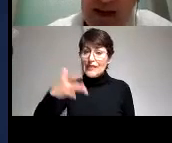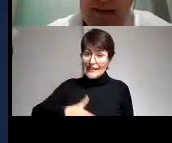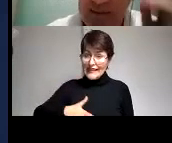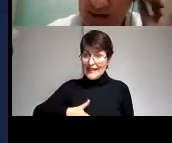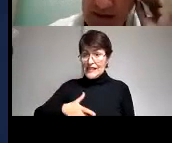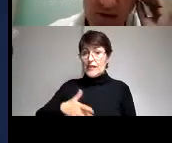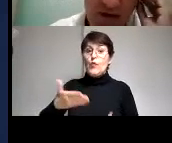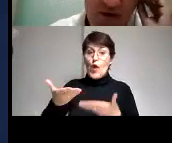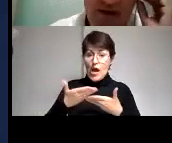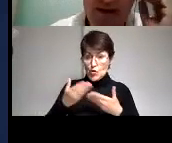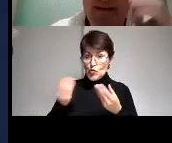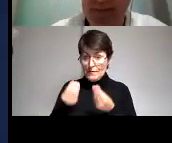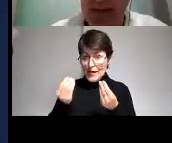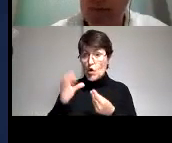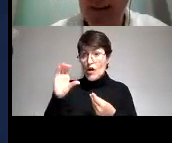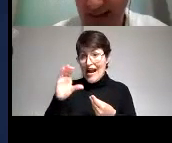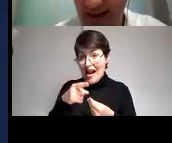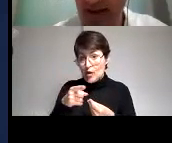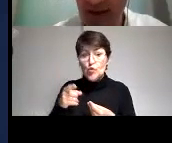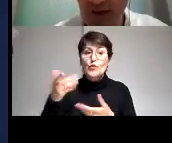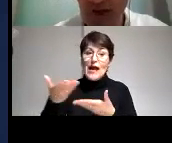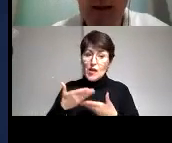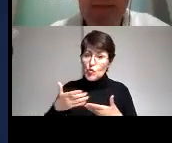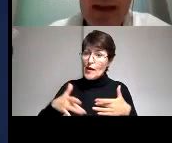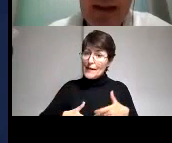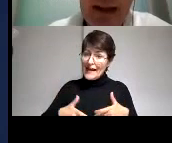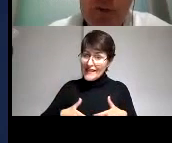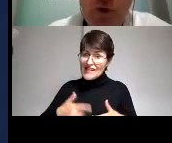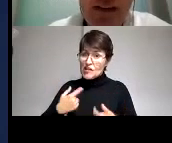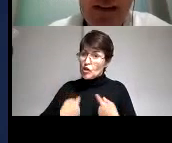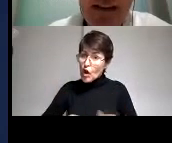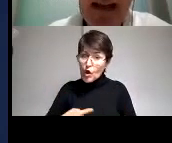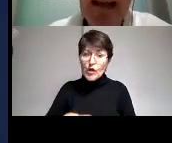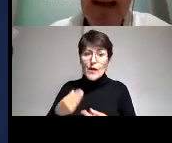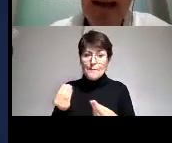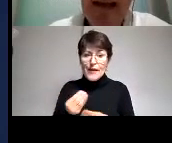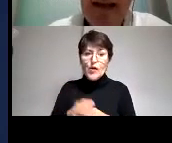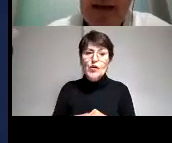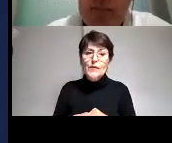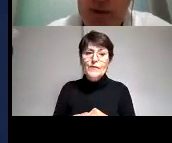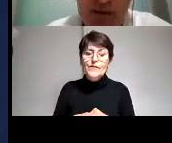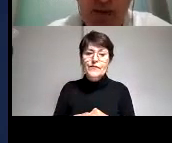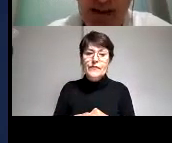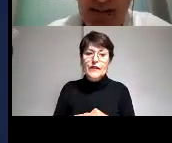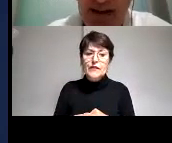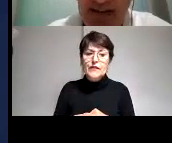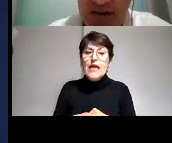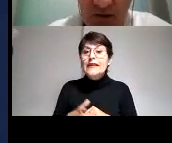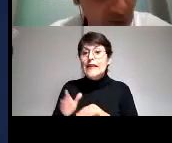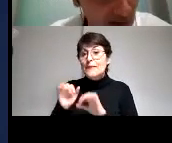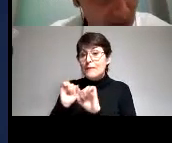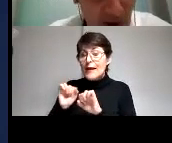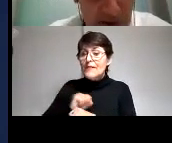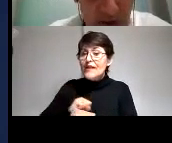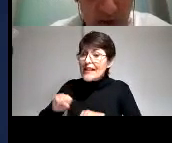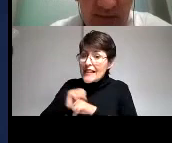cuestión, por el desarrollo, por el restablecimiento de la mucosa intestinal. Podemos prevenir diarreas de todo